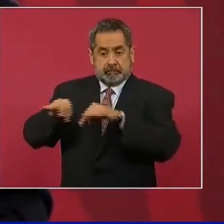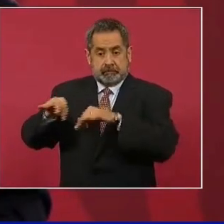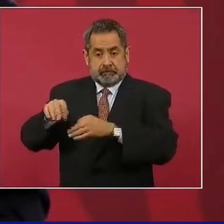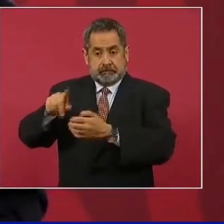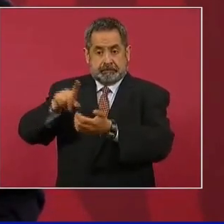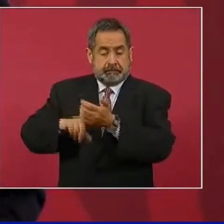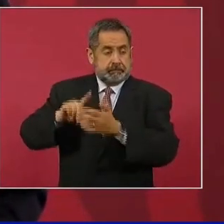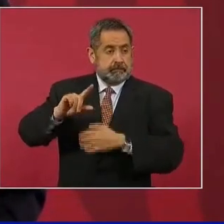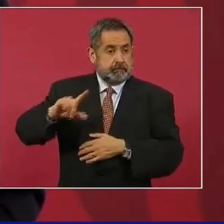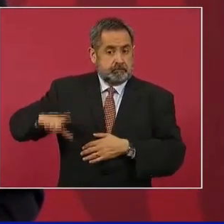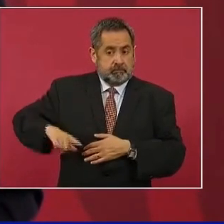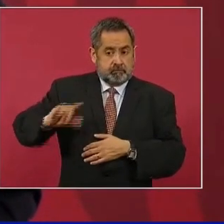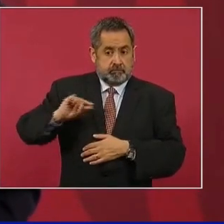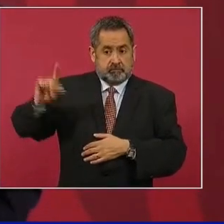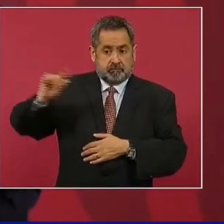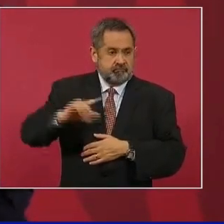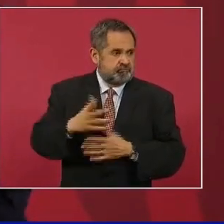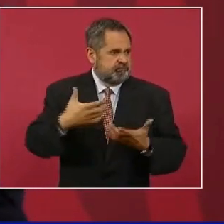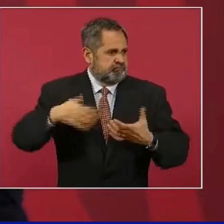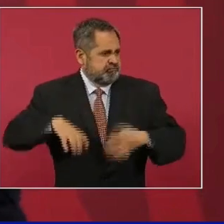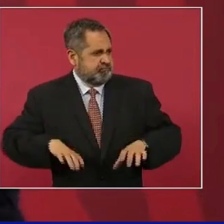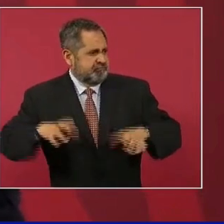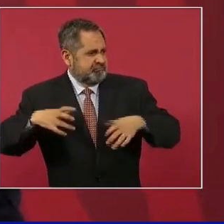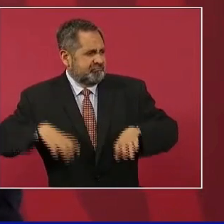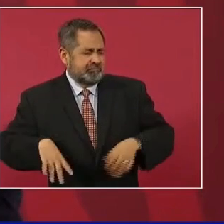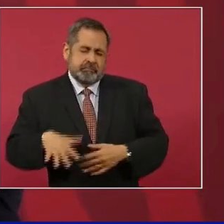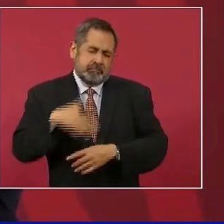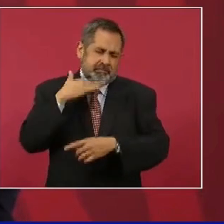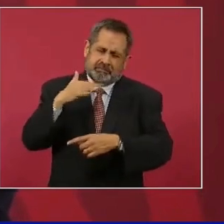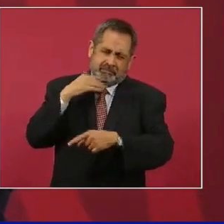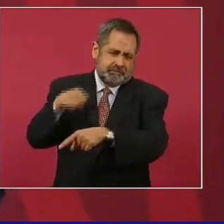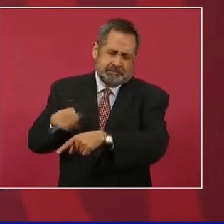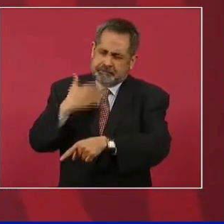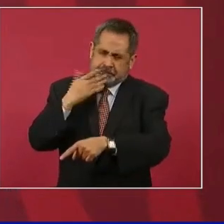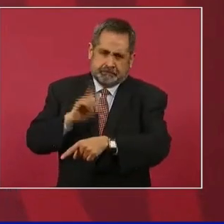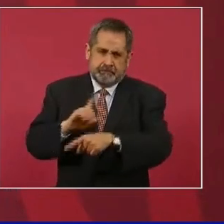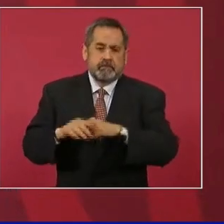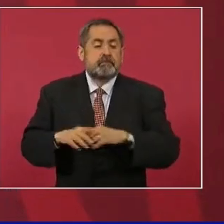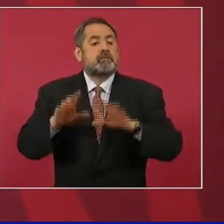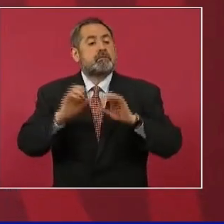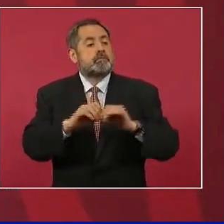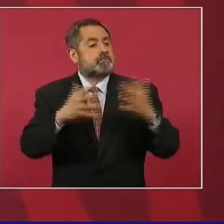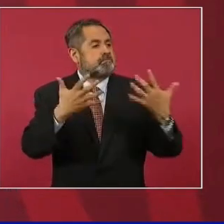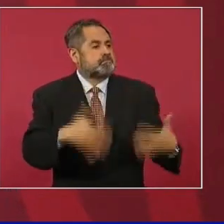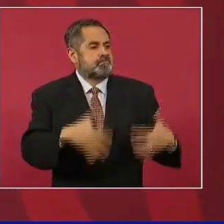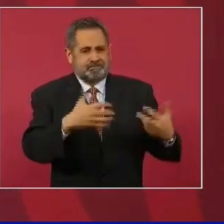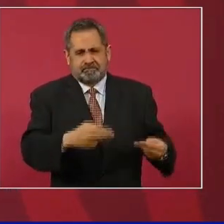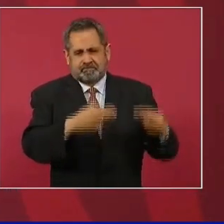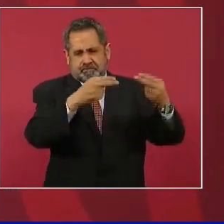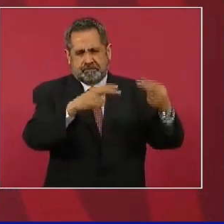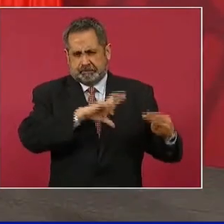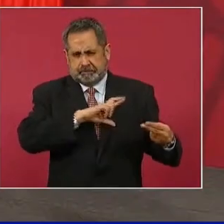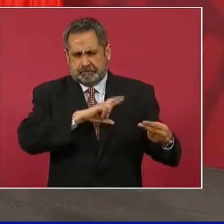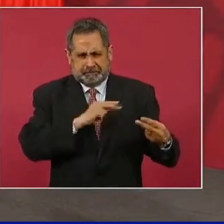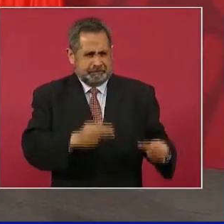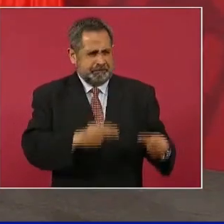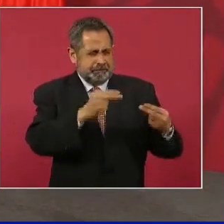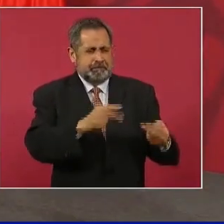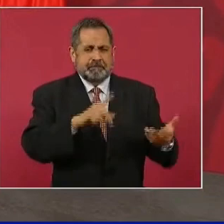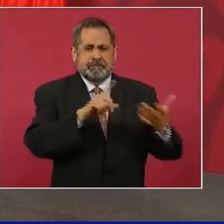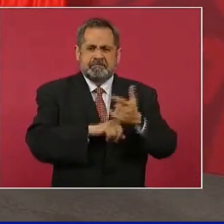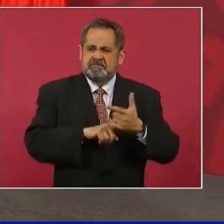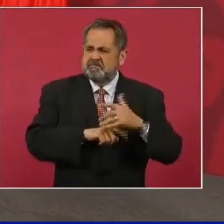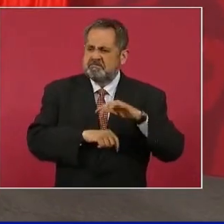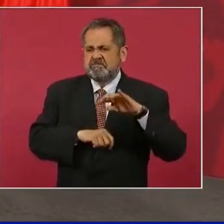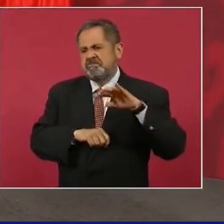se enriquezcan, es corrupción el que las grandes corporaciones, las grandes